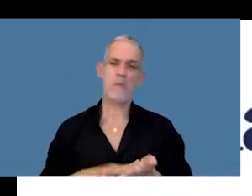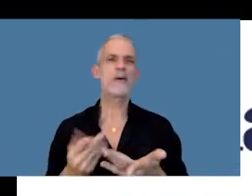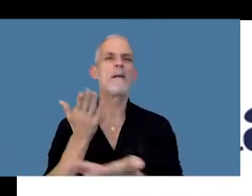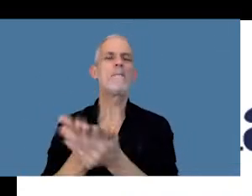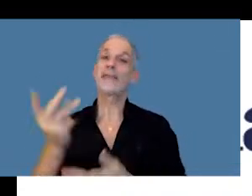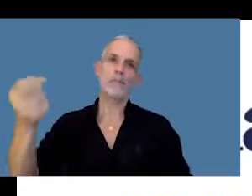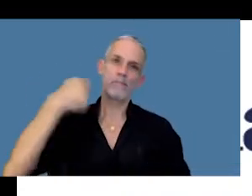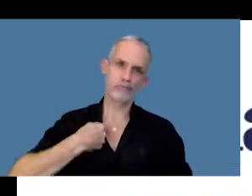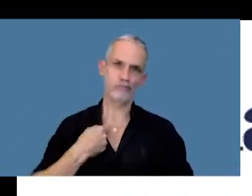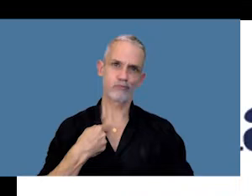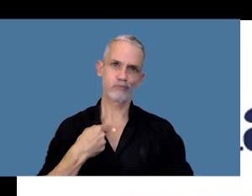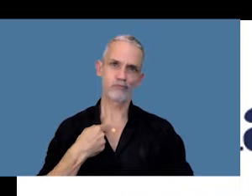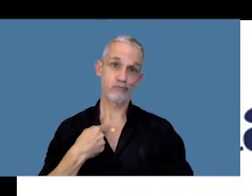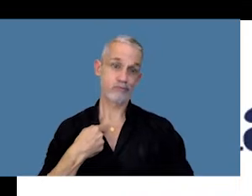devolución.